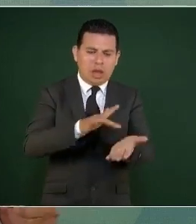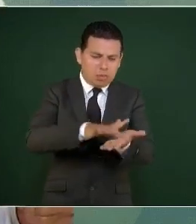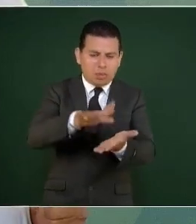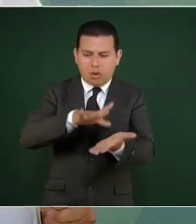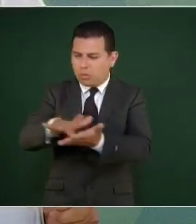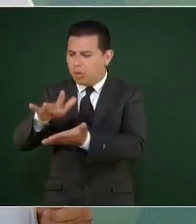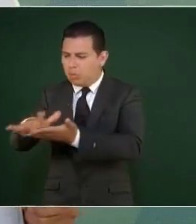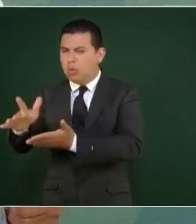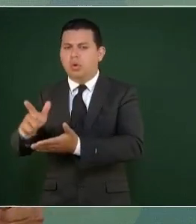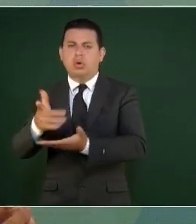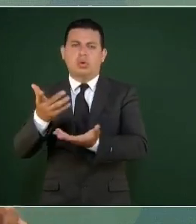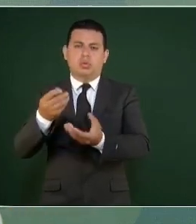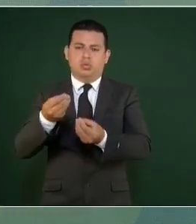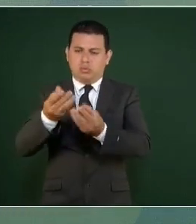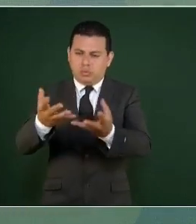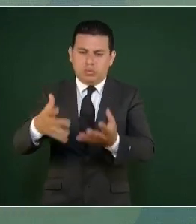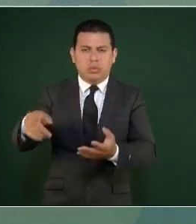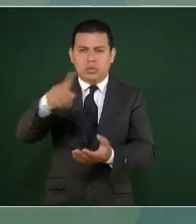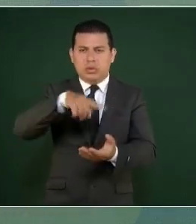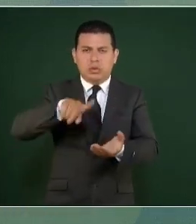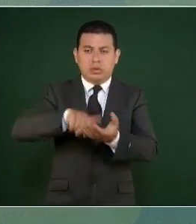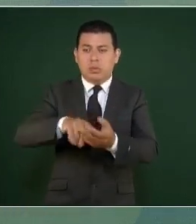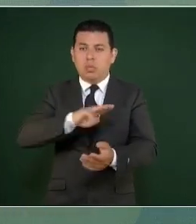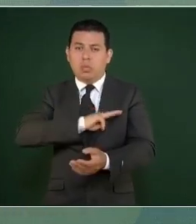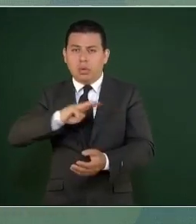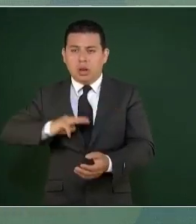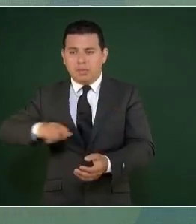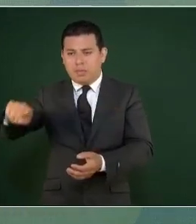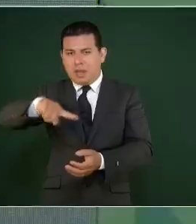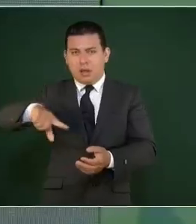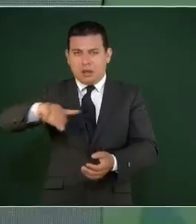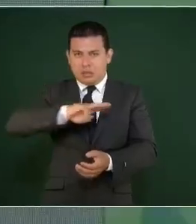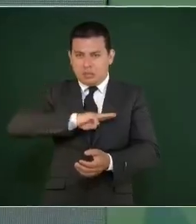apoyos a los gobiernos municipales